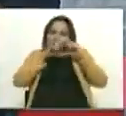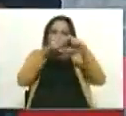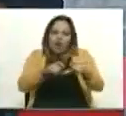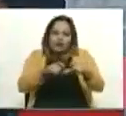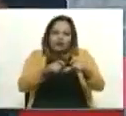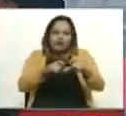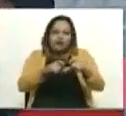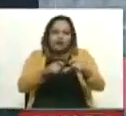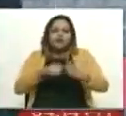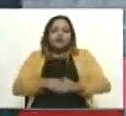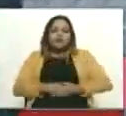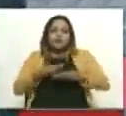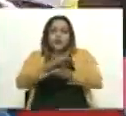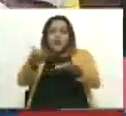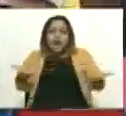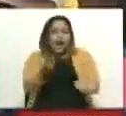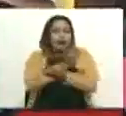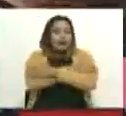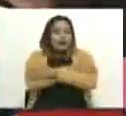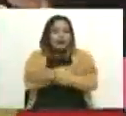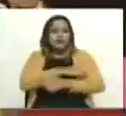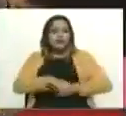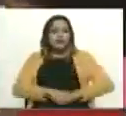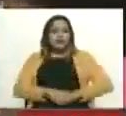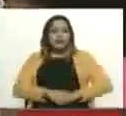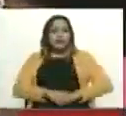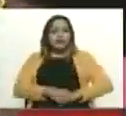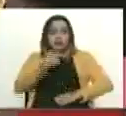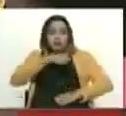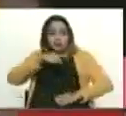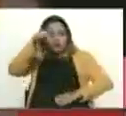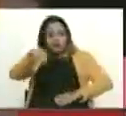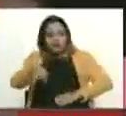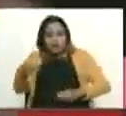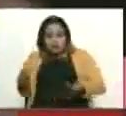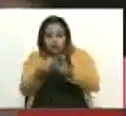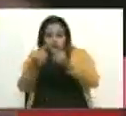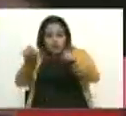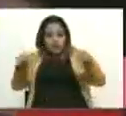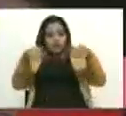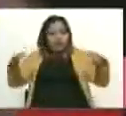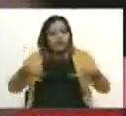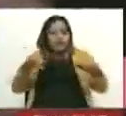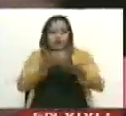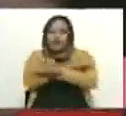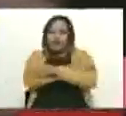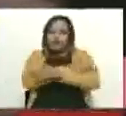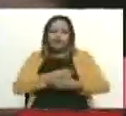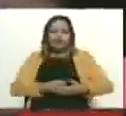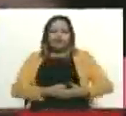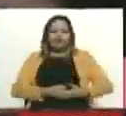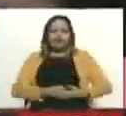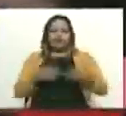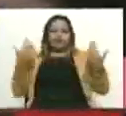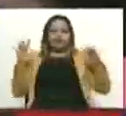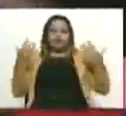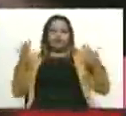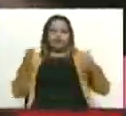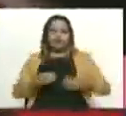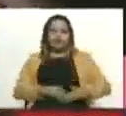mando un inmenso abrazo y aquí estaremos junto a ustedes para siempre. Un abrazo. Bien,